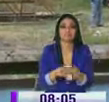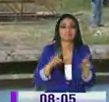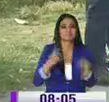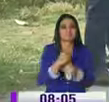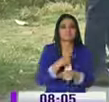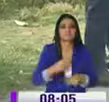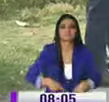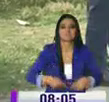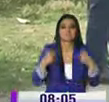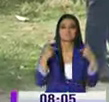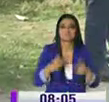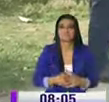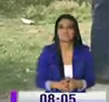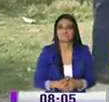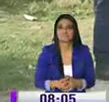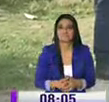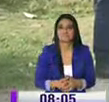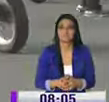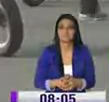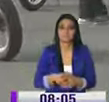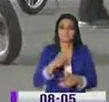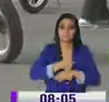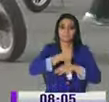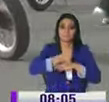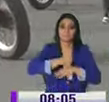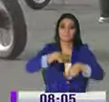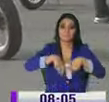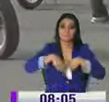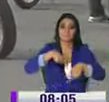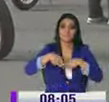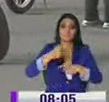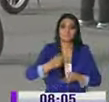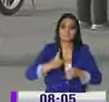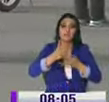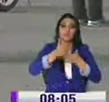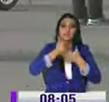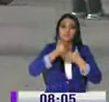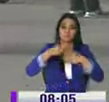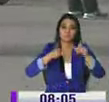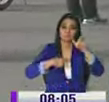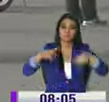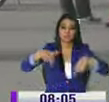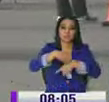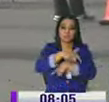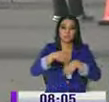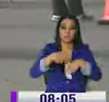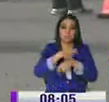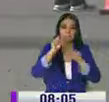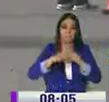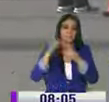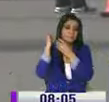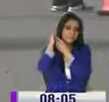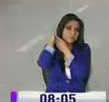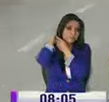mientras tanto la agencia metropolitana de tránsito colaborará con el cruce de peatones informó